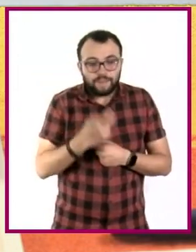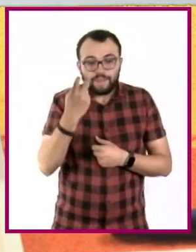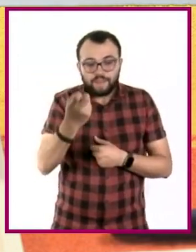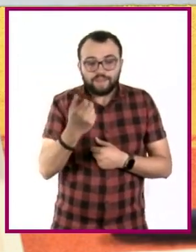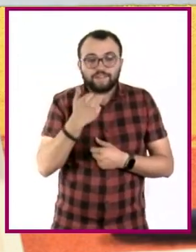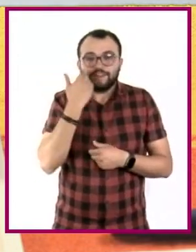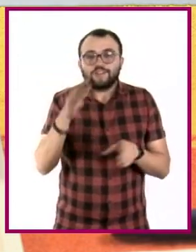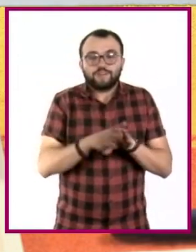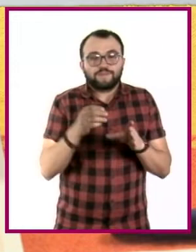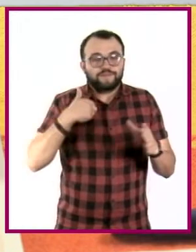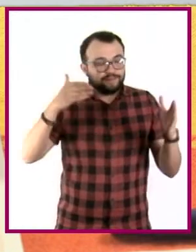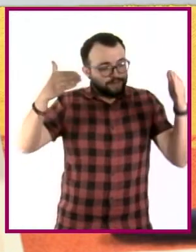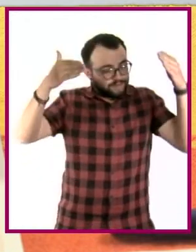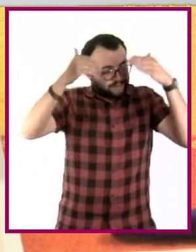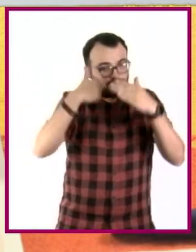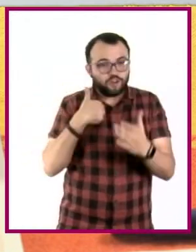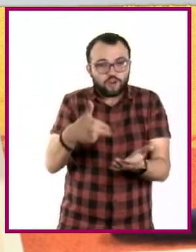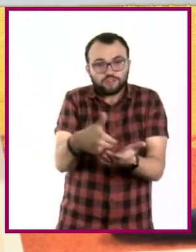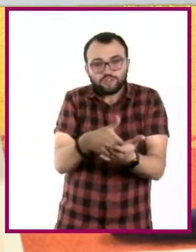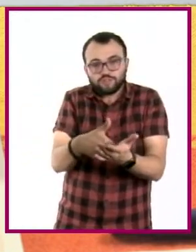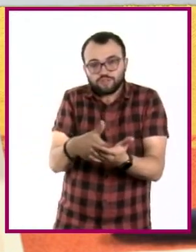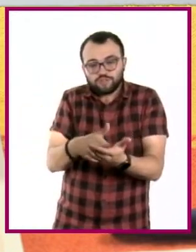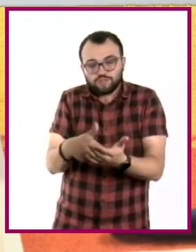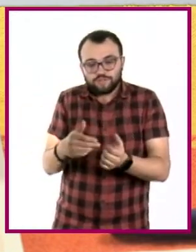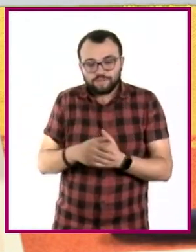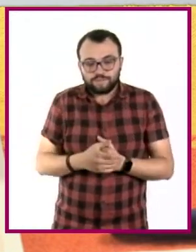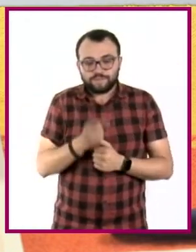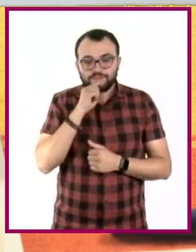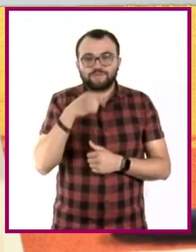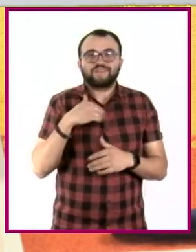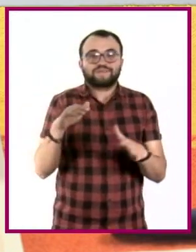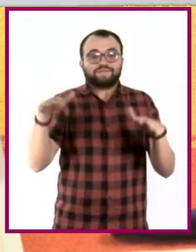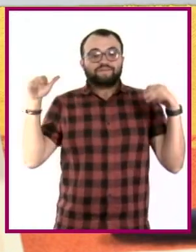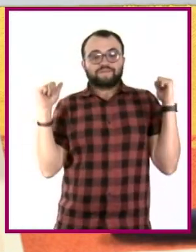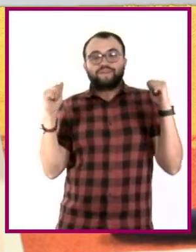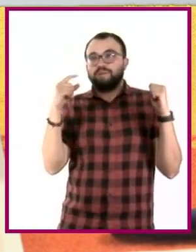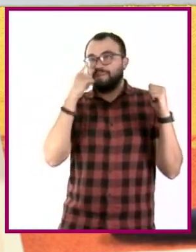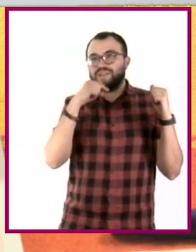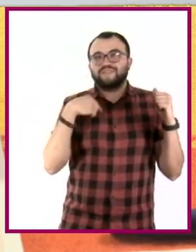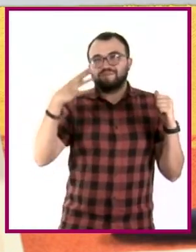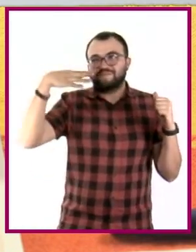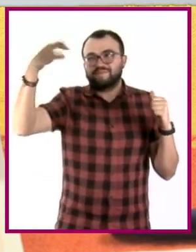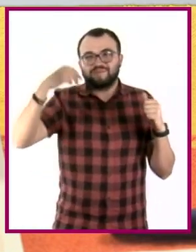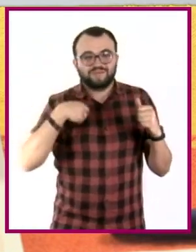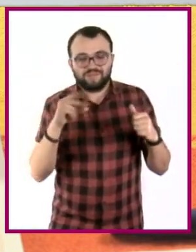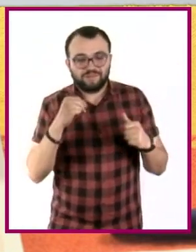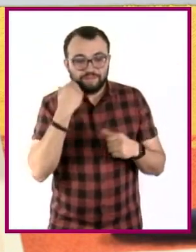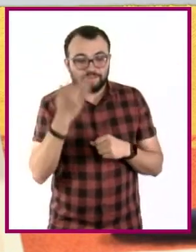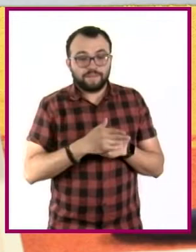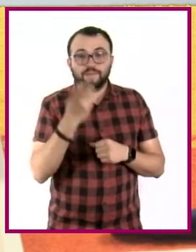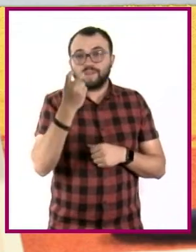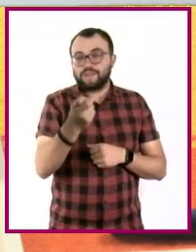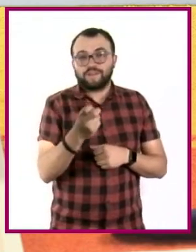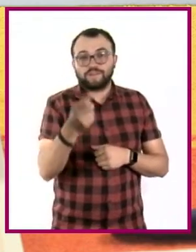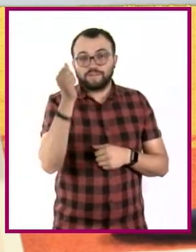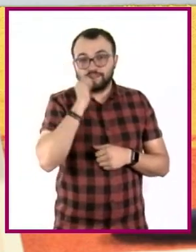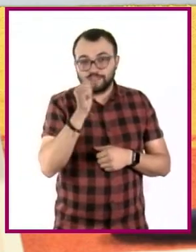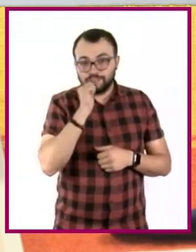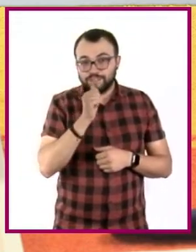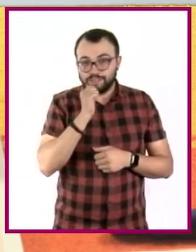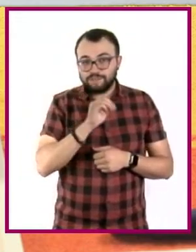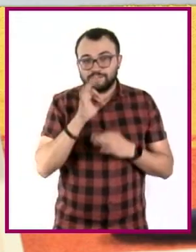de ocultarnos o tratando de evitar que nos tomen en cuenta. Y ojo, esto no siempre